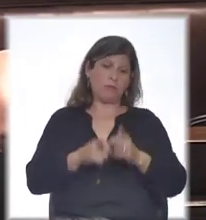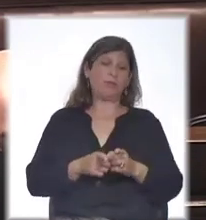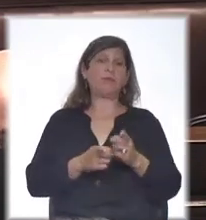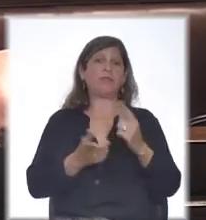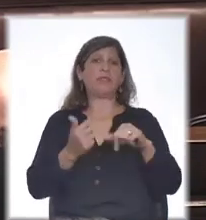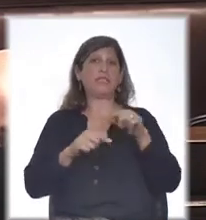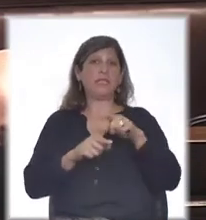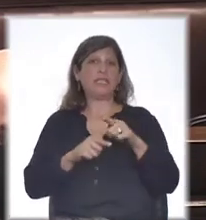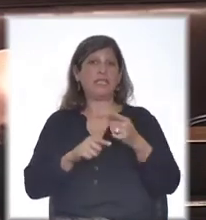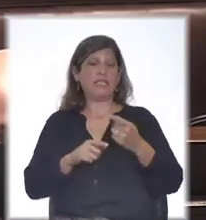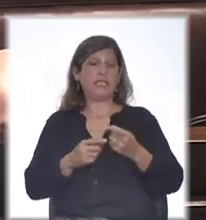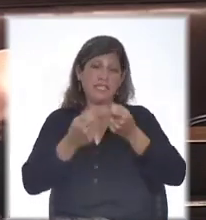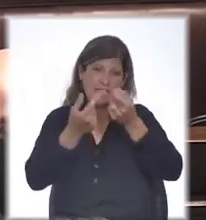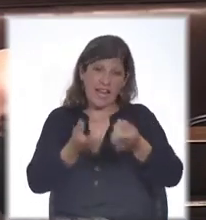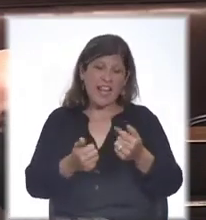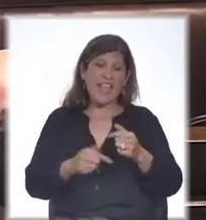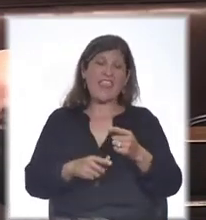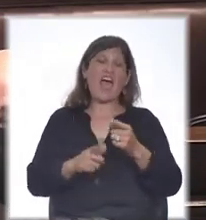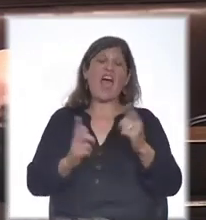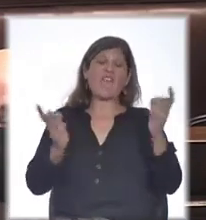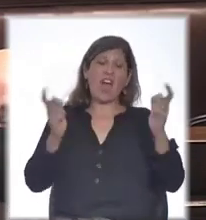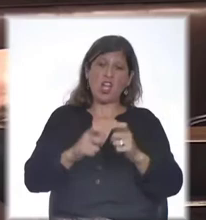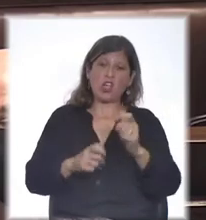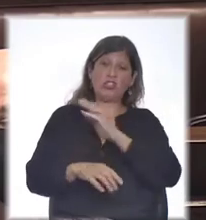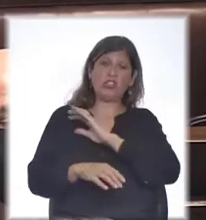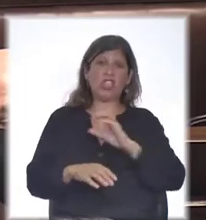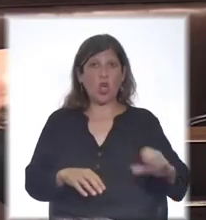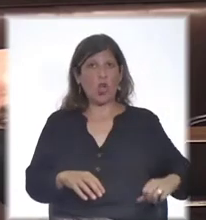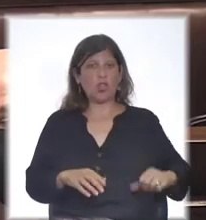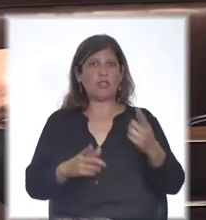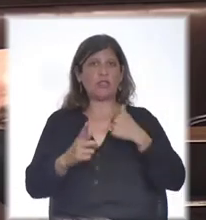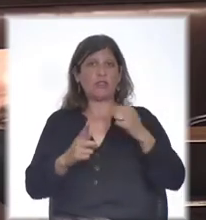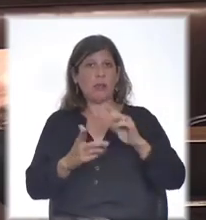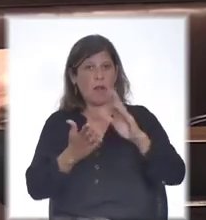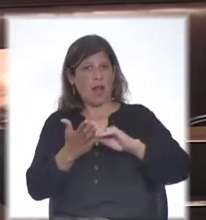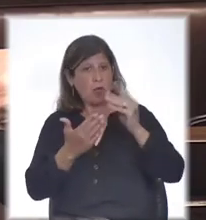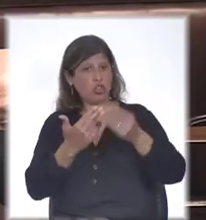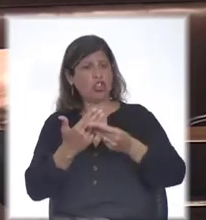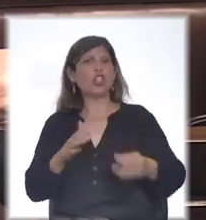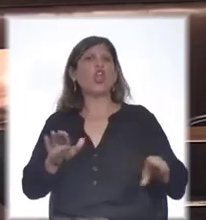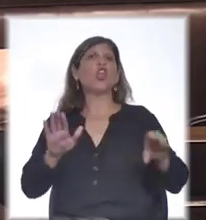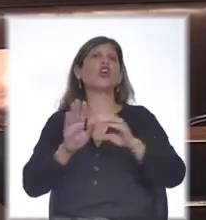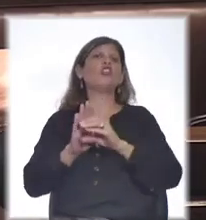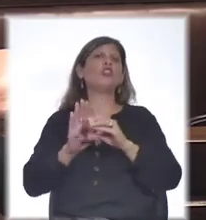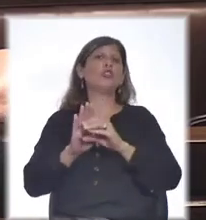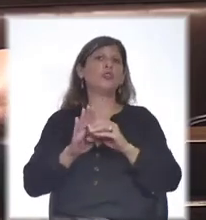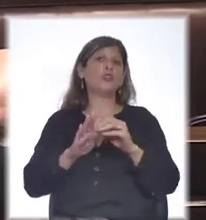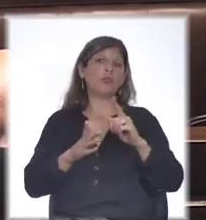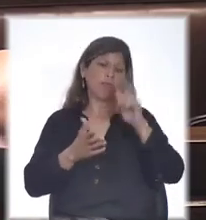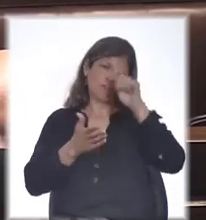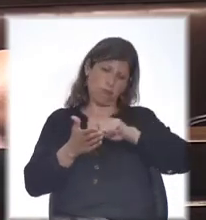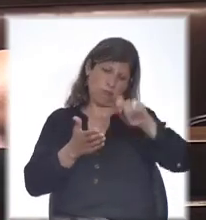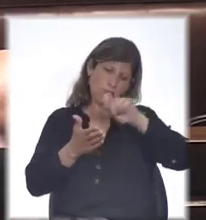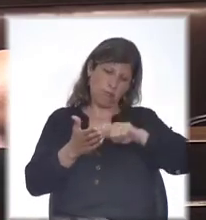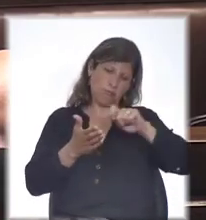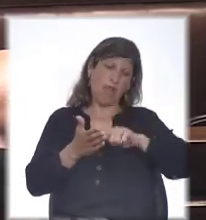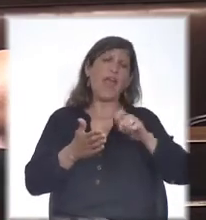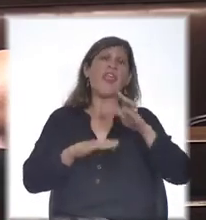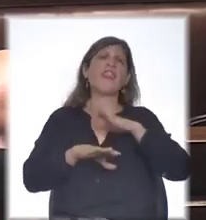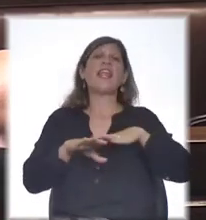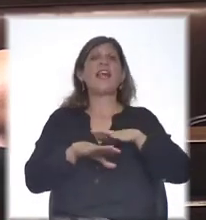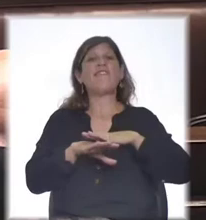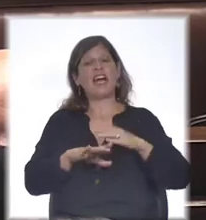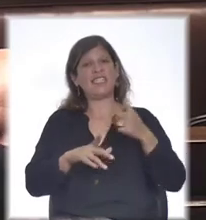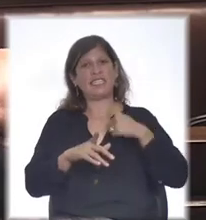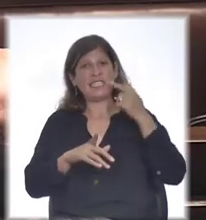se le otorgaba al Consejo de Estado la facultad de preparar el anteproyecto de Constitución. La redacción de las bases y principios le